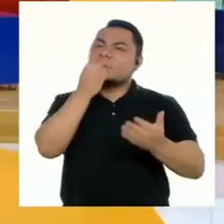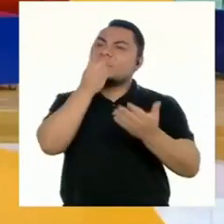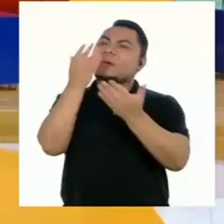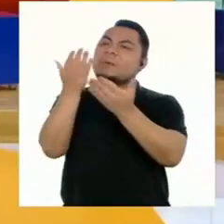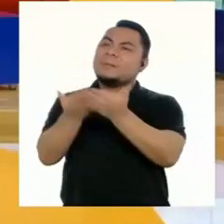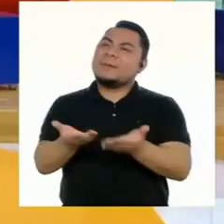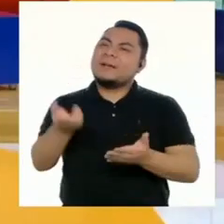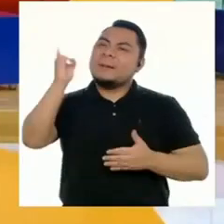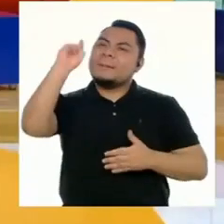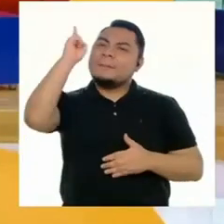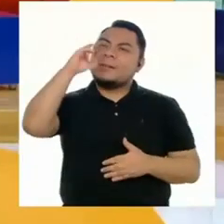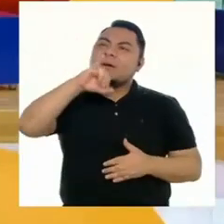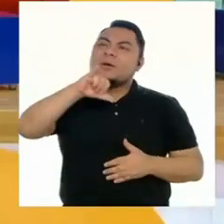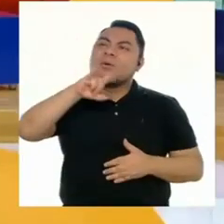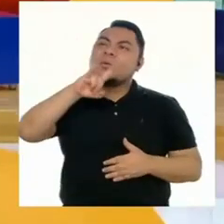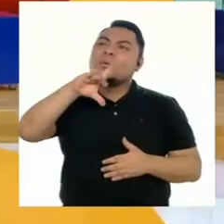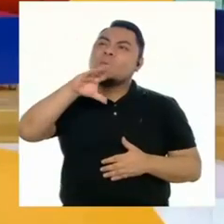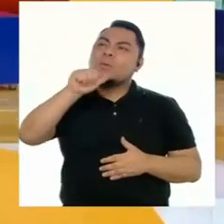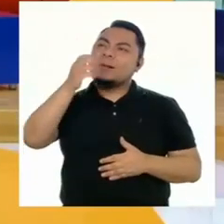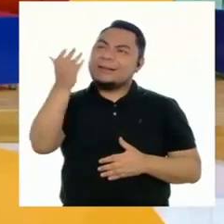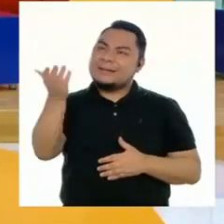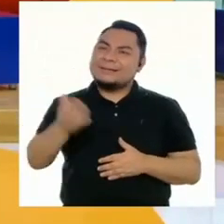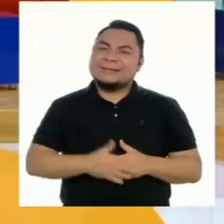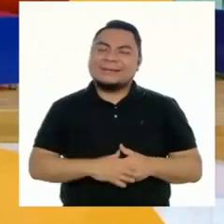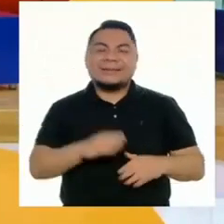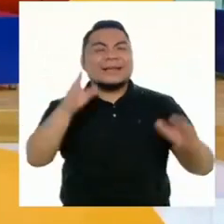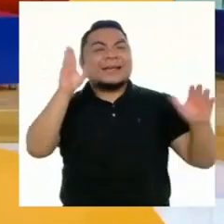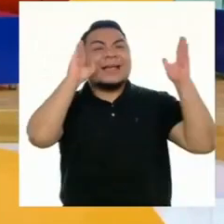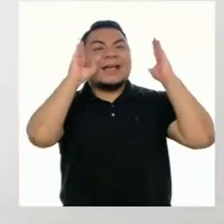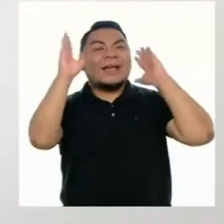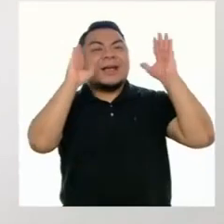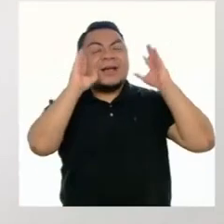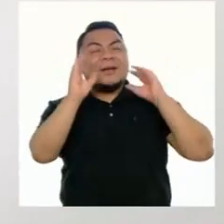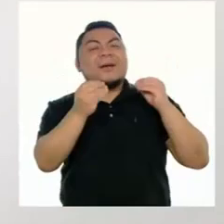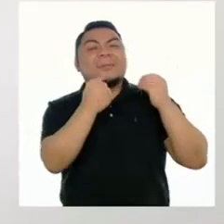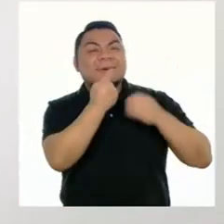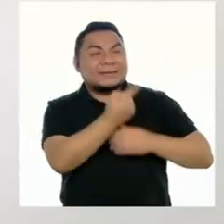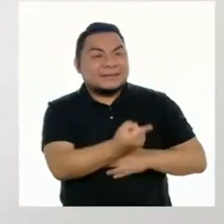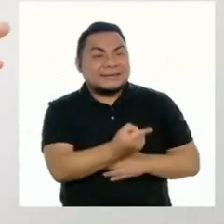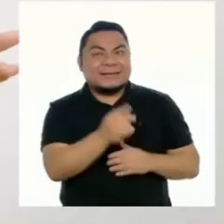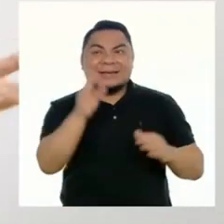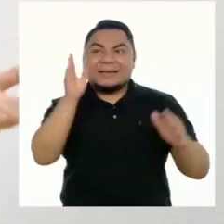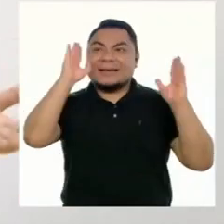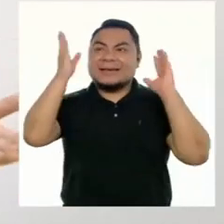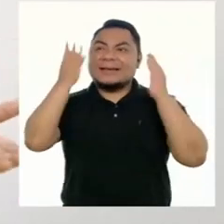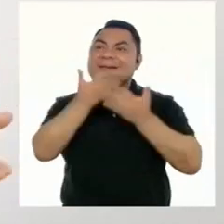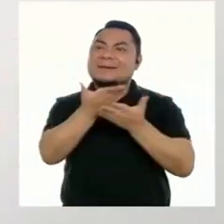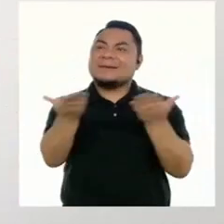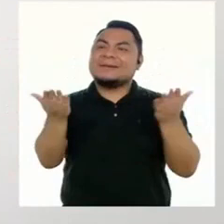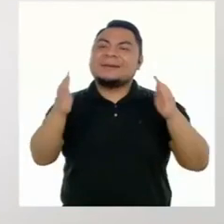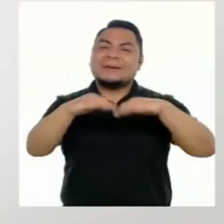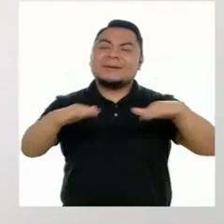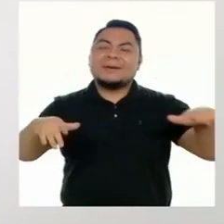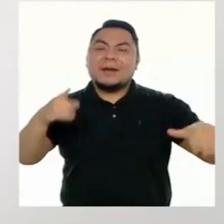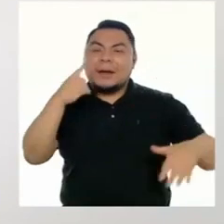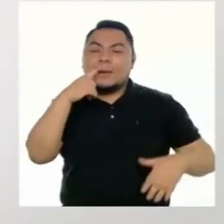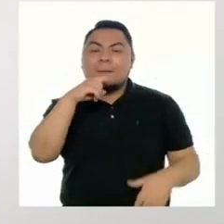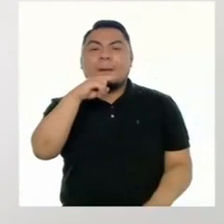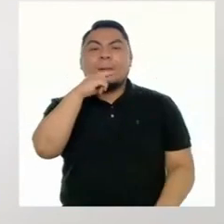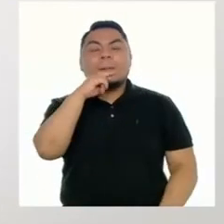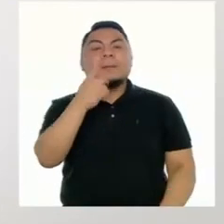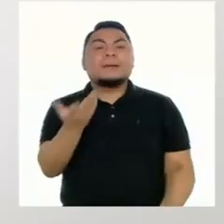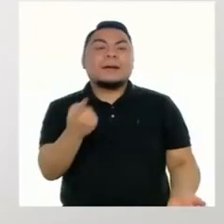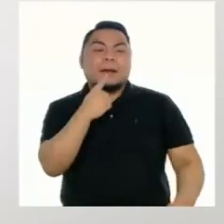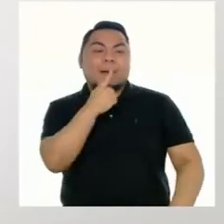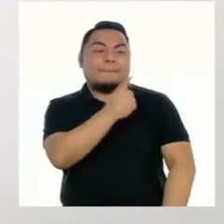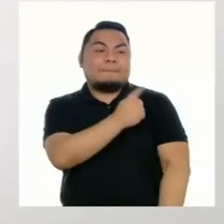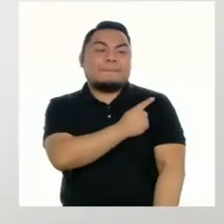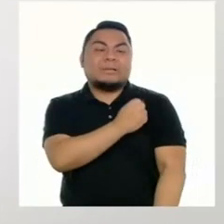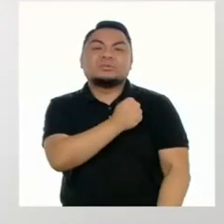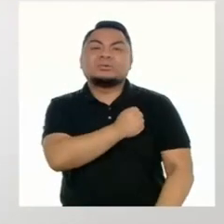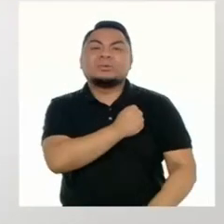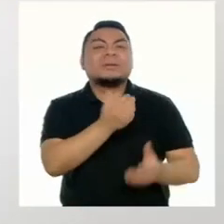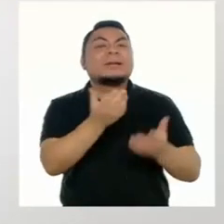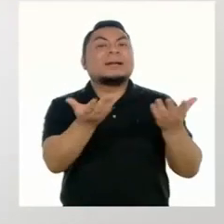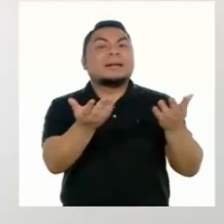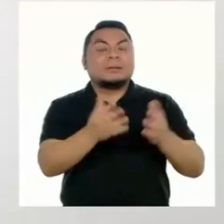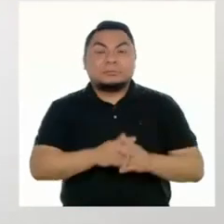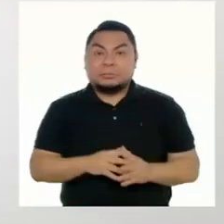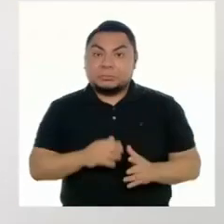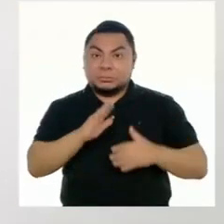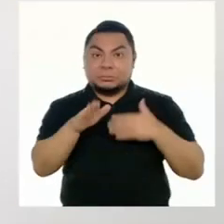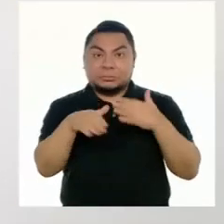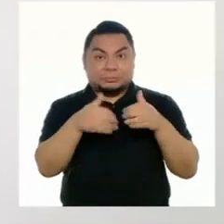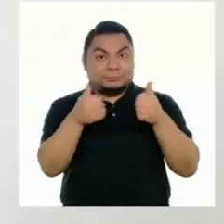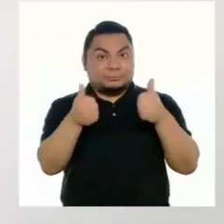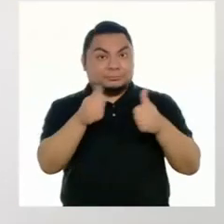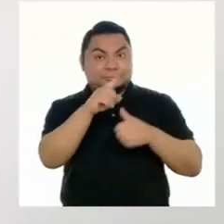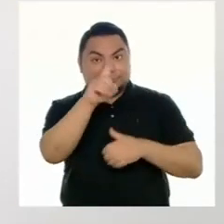Bienvenida, profesora Julia Enríquez. ¿Qué tal, Rodrigo? ¿Qué tal, chicas y chicos de primero de secundaria? ¿Todo